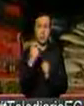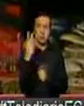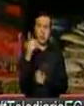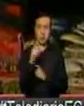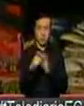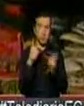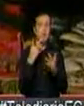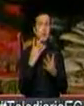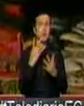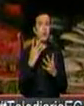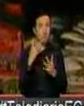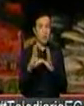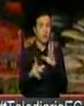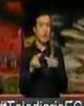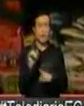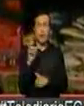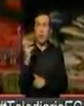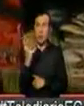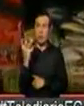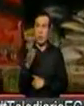Cuatro.